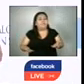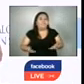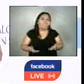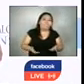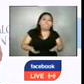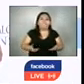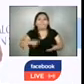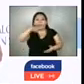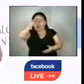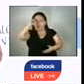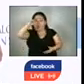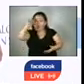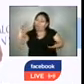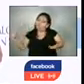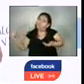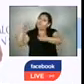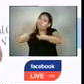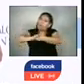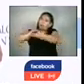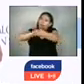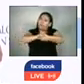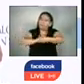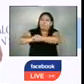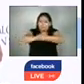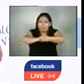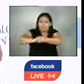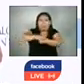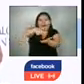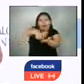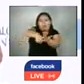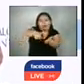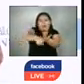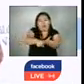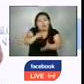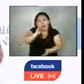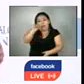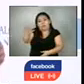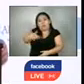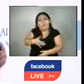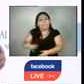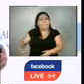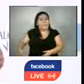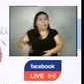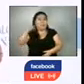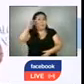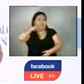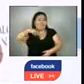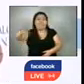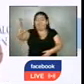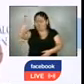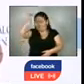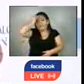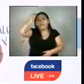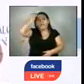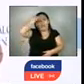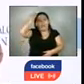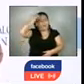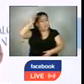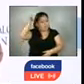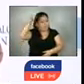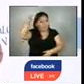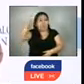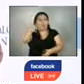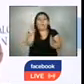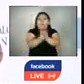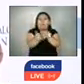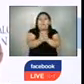Estamos trabajando de la mano con todos los alcaldes, y como les decía, nuestro presidente entiende perfectamente cuál es la problemática